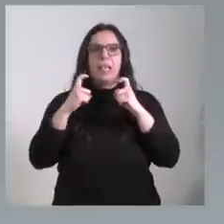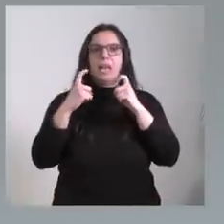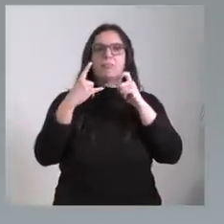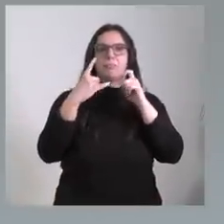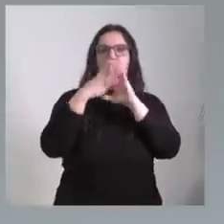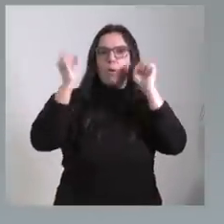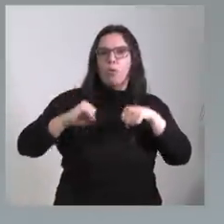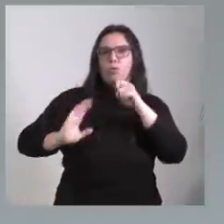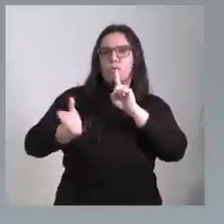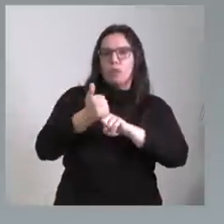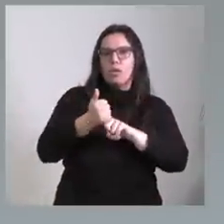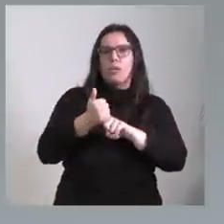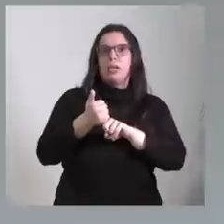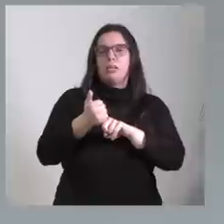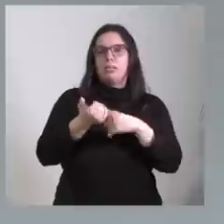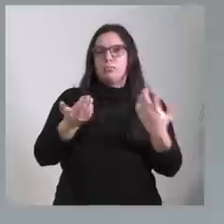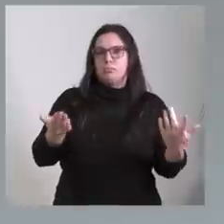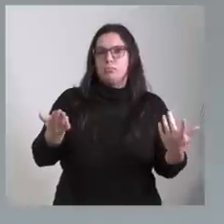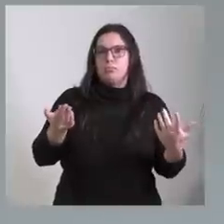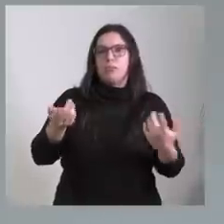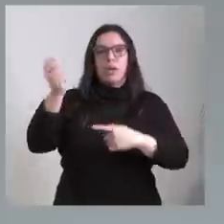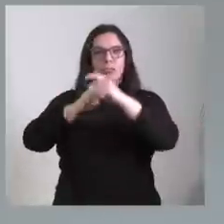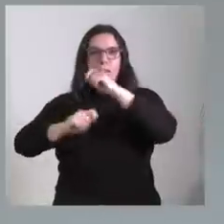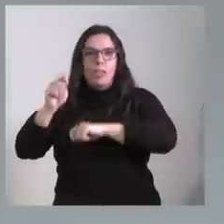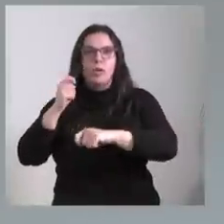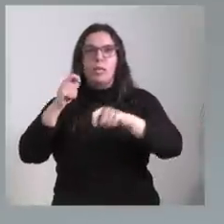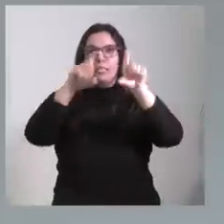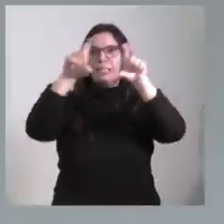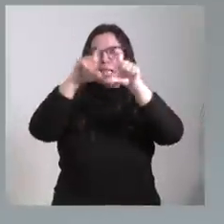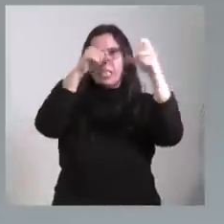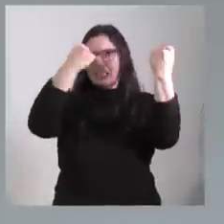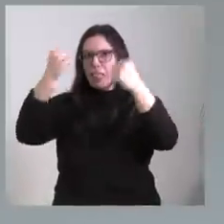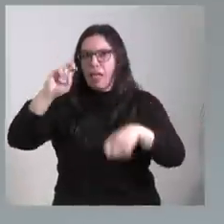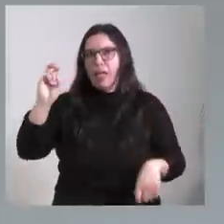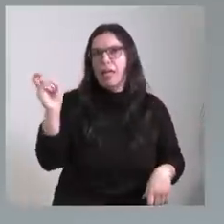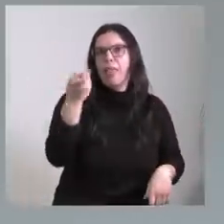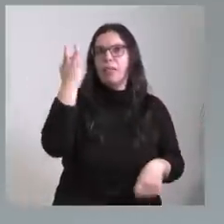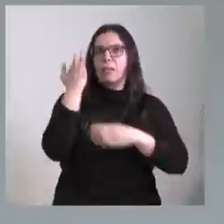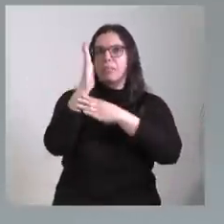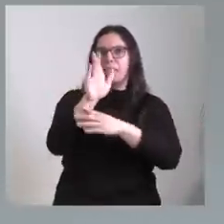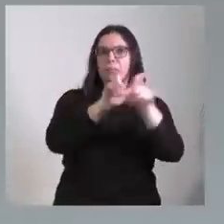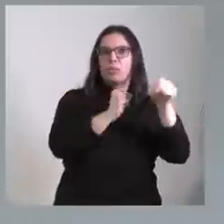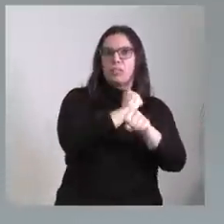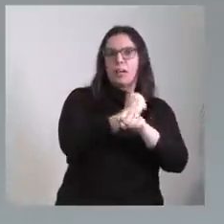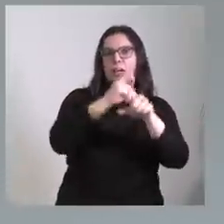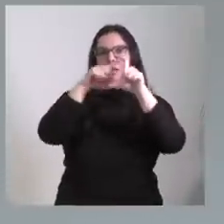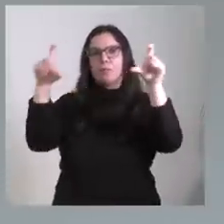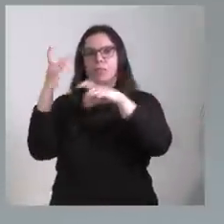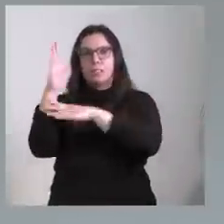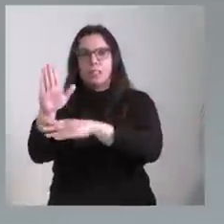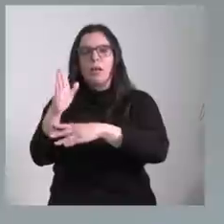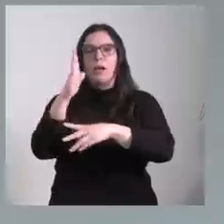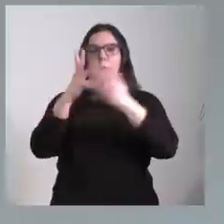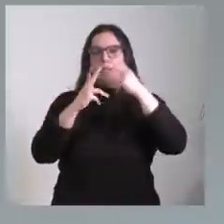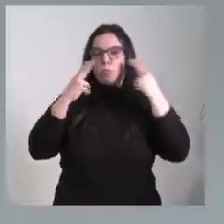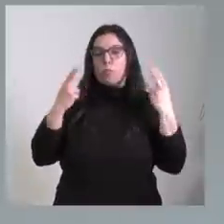por parte de asociaciones entidades en este caso representantes de trabajadores de empresarios y la administración que no